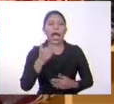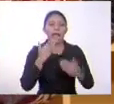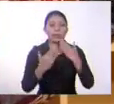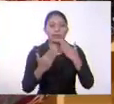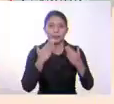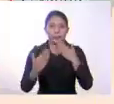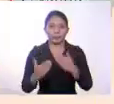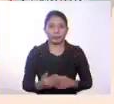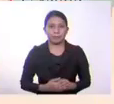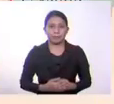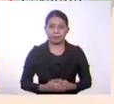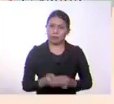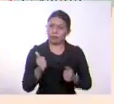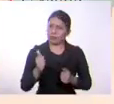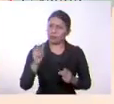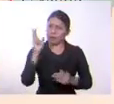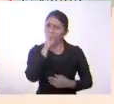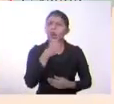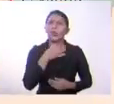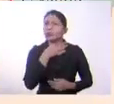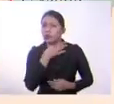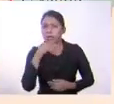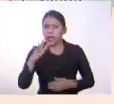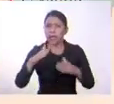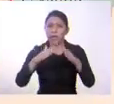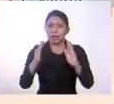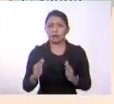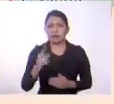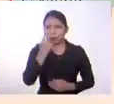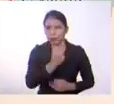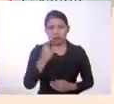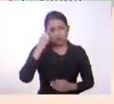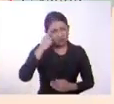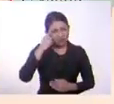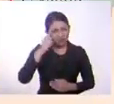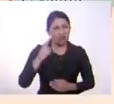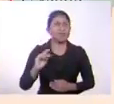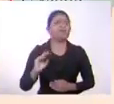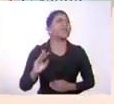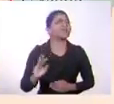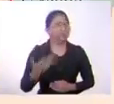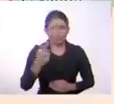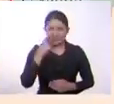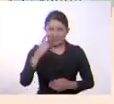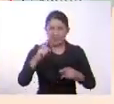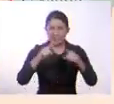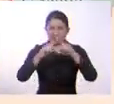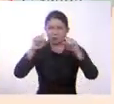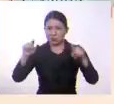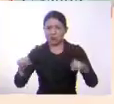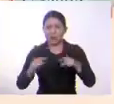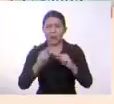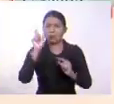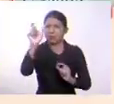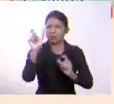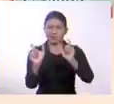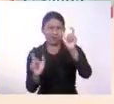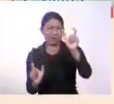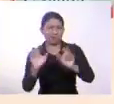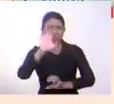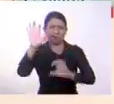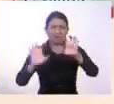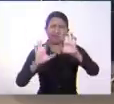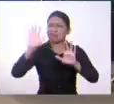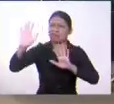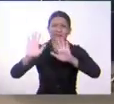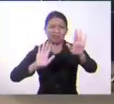Y me parece bastante curioso, yo creo que también en casa se han de estar preguntando qué dice esa pizarra, por qué están ahí esas palabras un poco desordenadas.